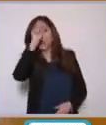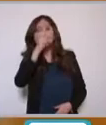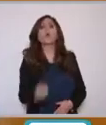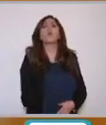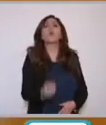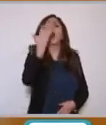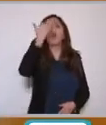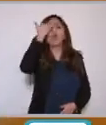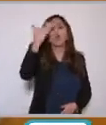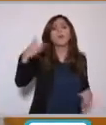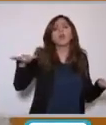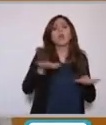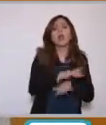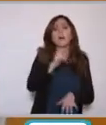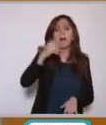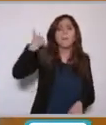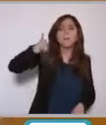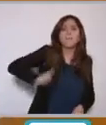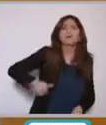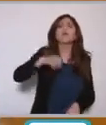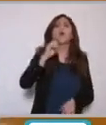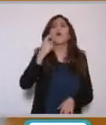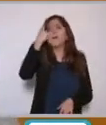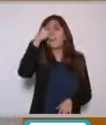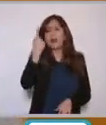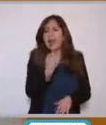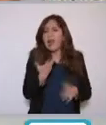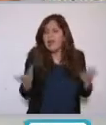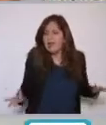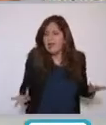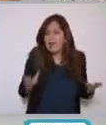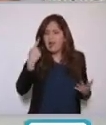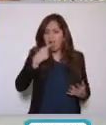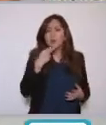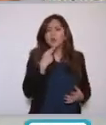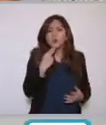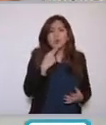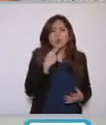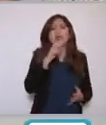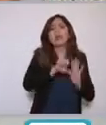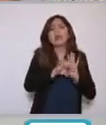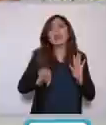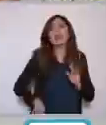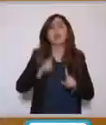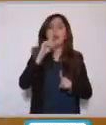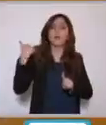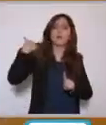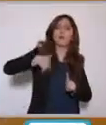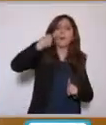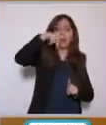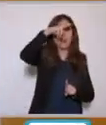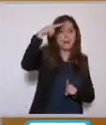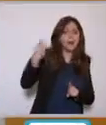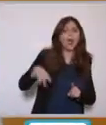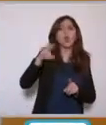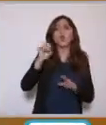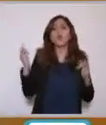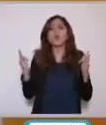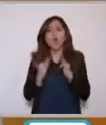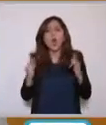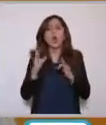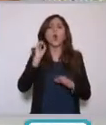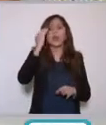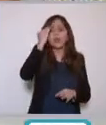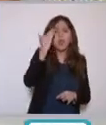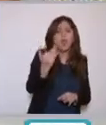debe cambiar una bolsa o con qué motivo? ¿Con que tenga que ver con que, pues, a lo mejor traes una bolsa muy de verano, entonces ahora cambia la de invierno? ¿Nada más en temporada o